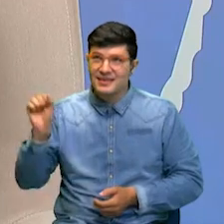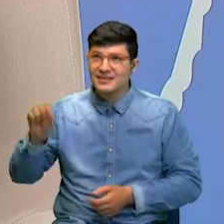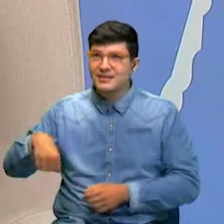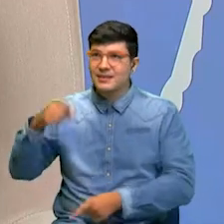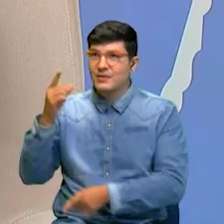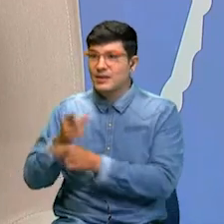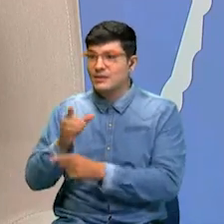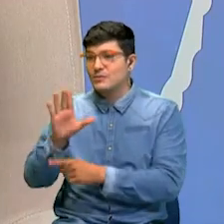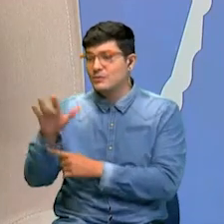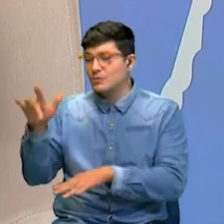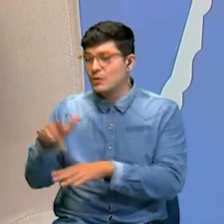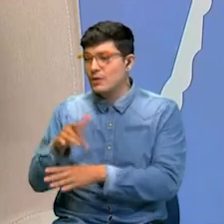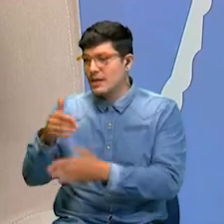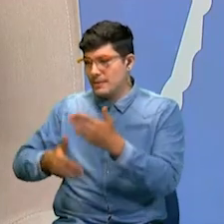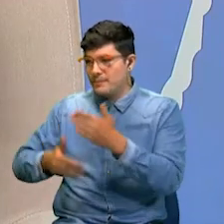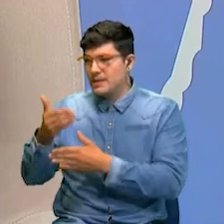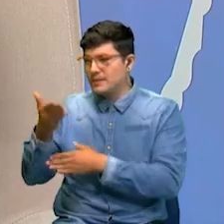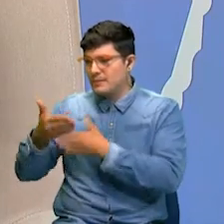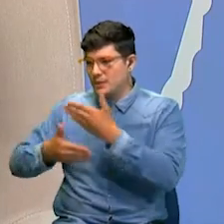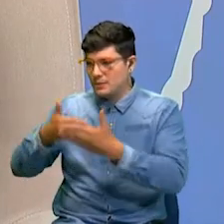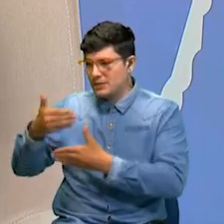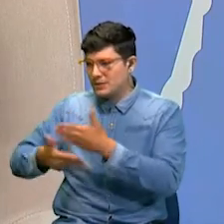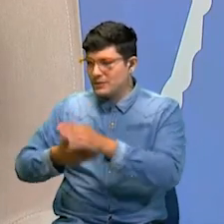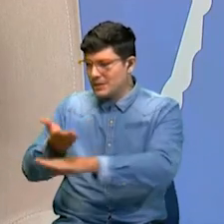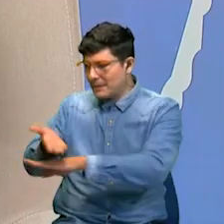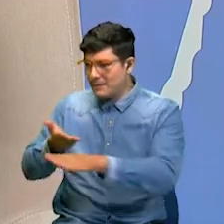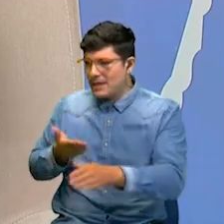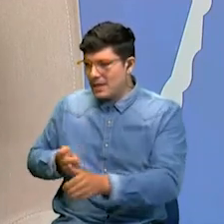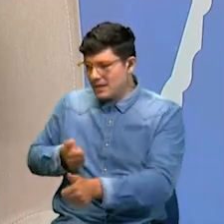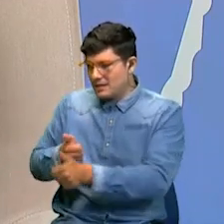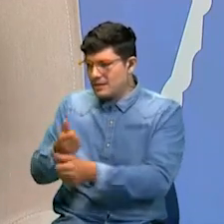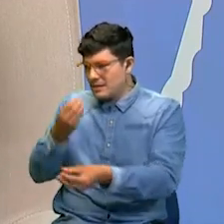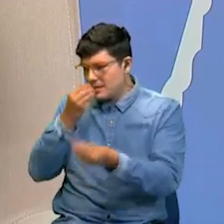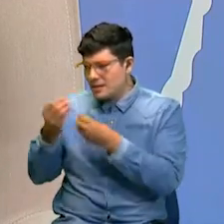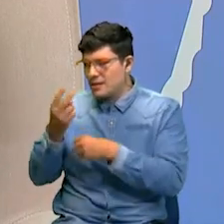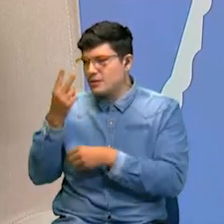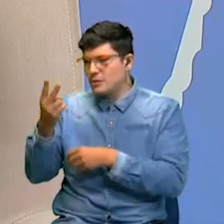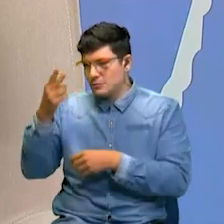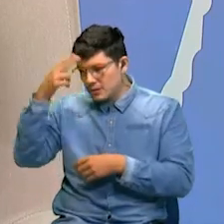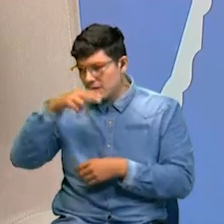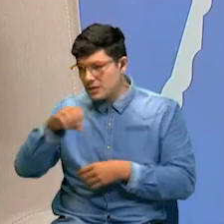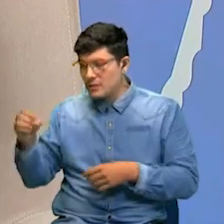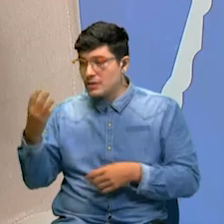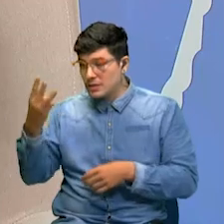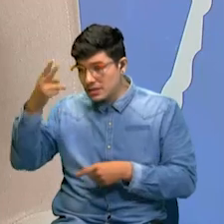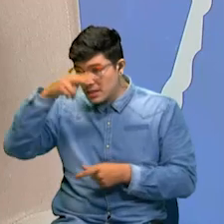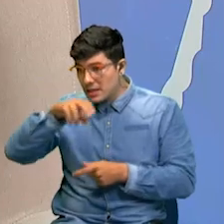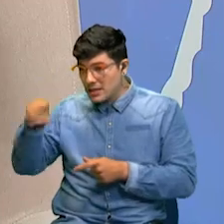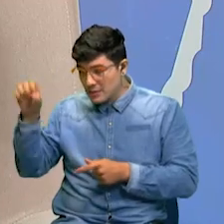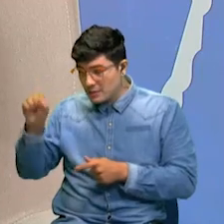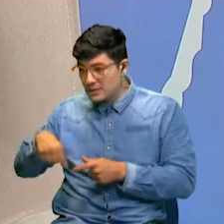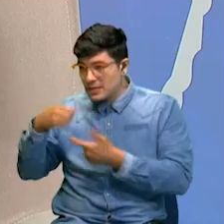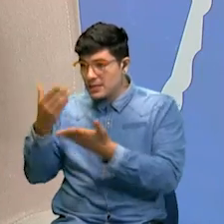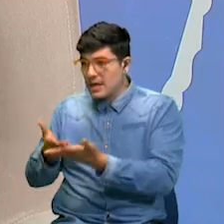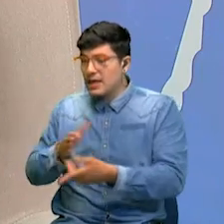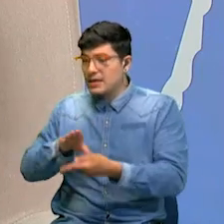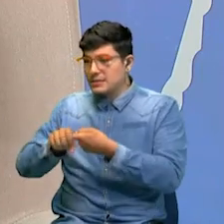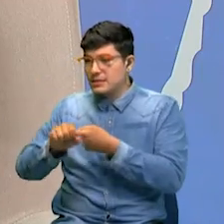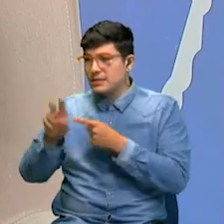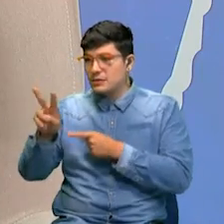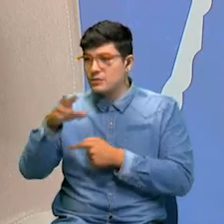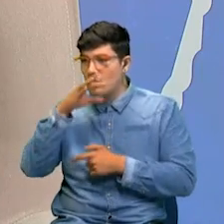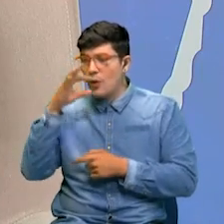un proceso de solicitud de alimentos de los otros hijos contra los de las tres hijas que sí dan, citen a sus dos